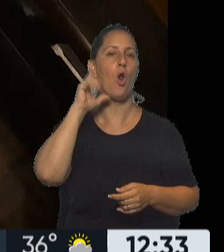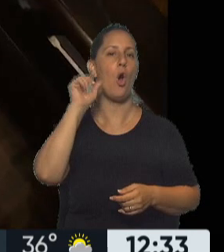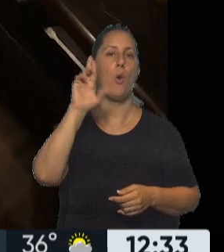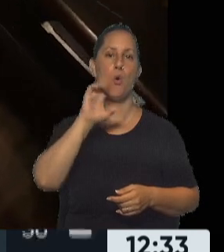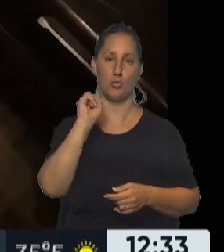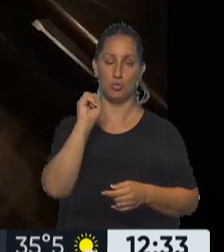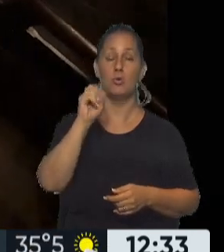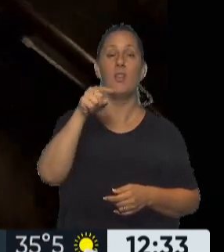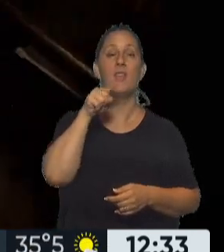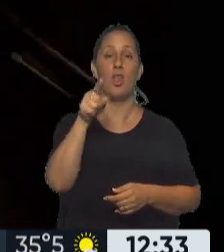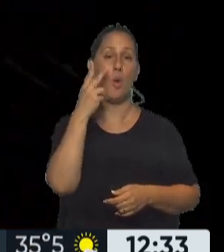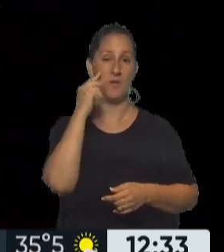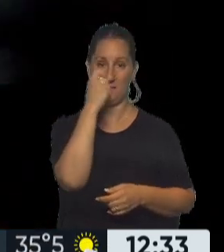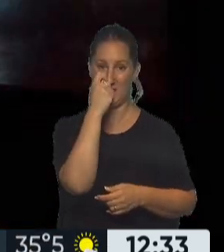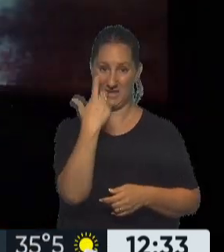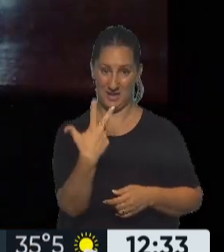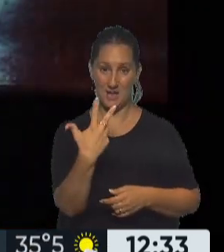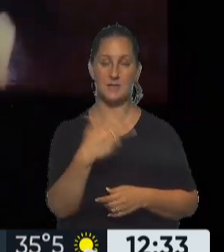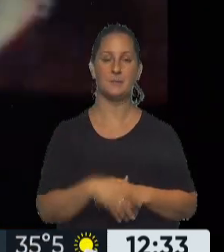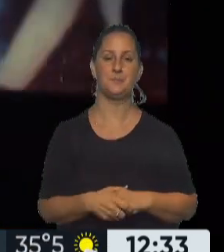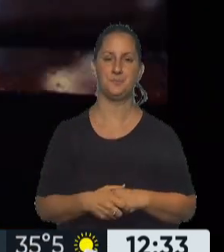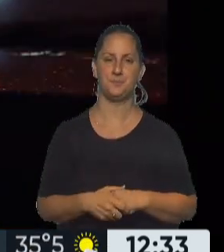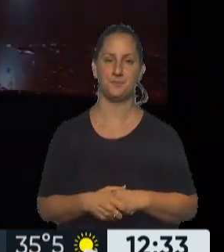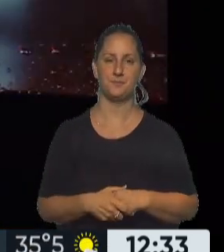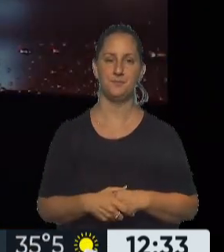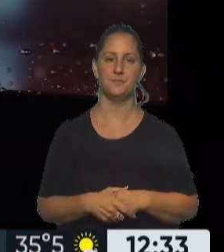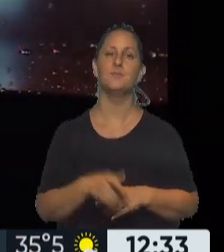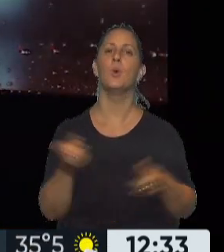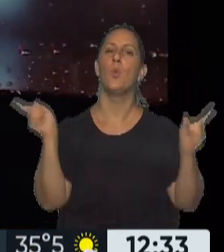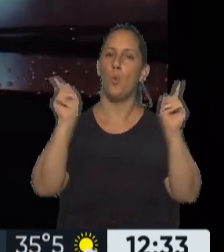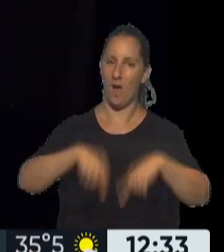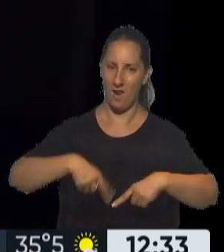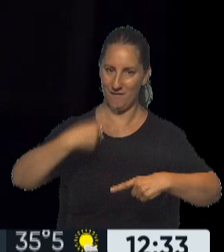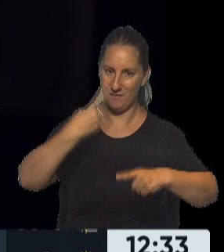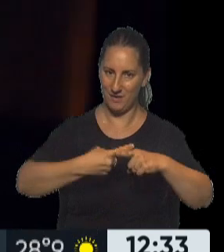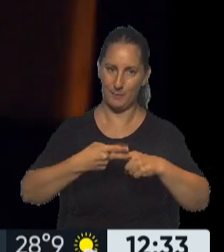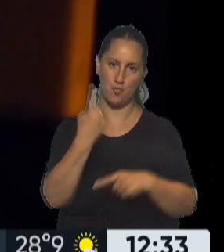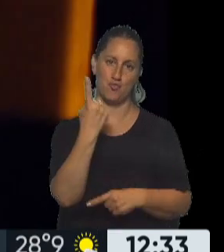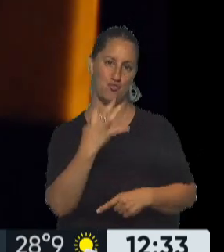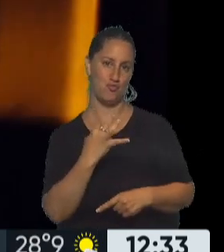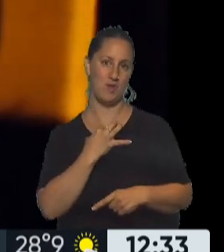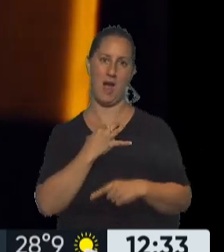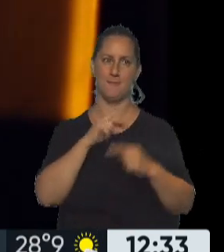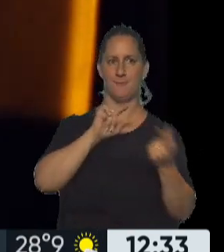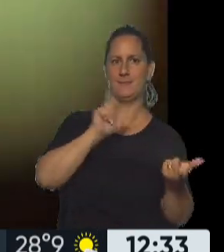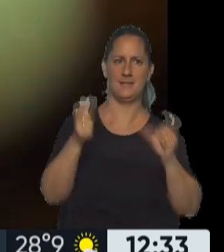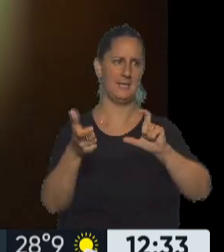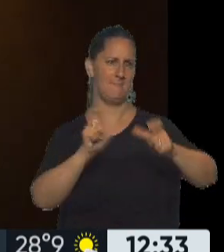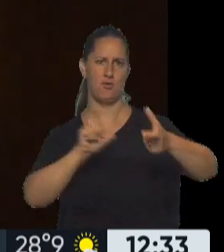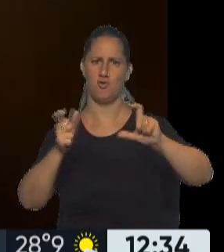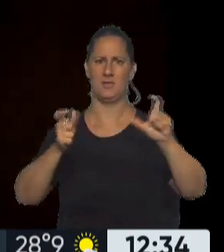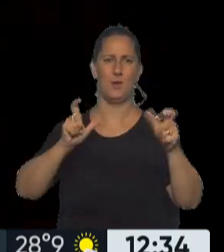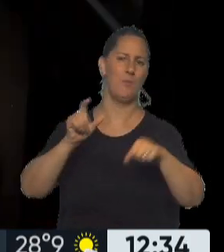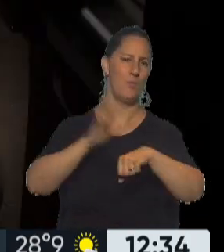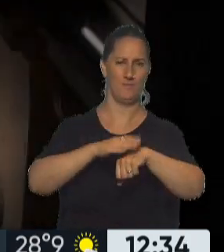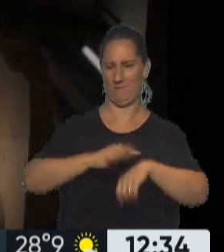Oro 2023 que recuperan su ceremonia después de un año de polémica, como el que fue